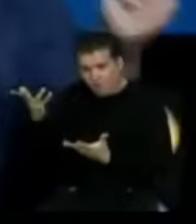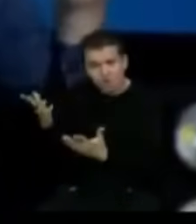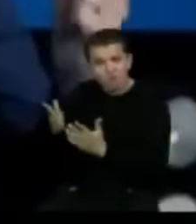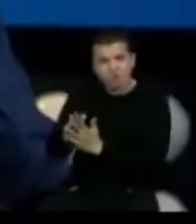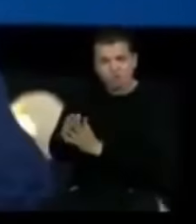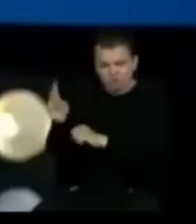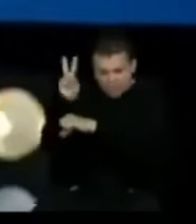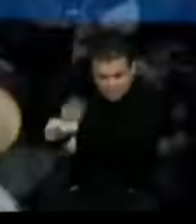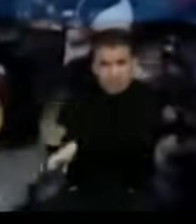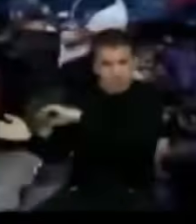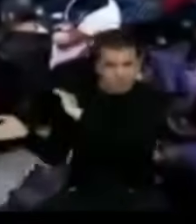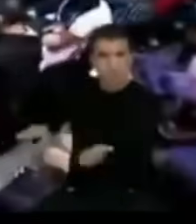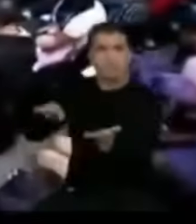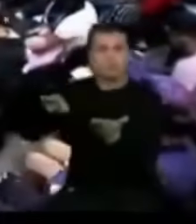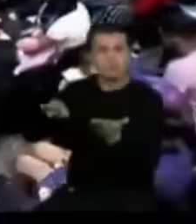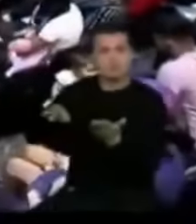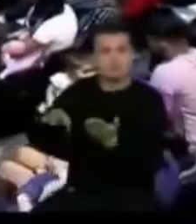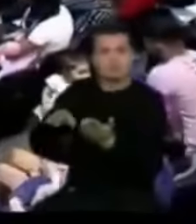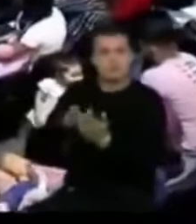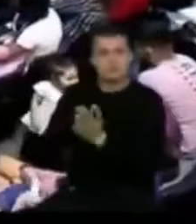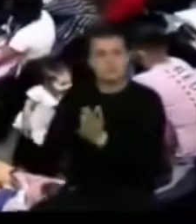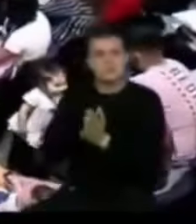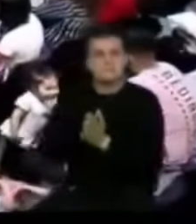que venció la muerte.